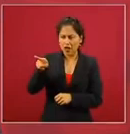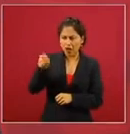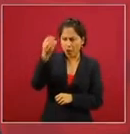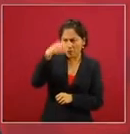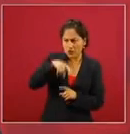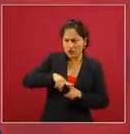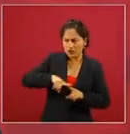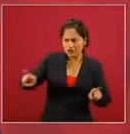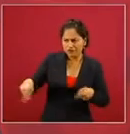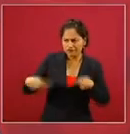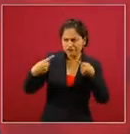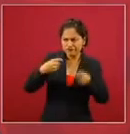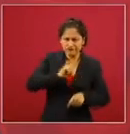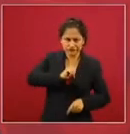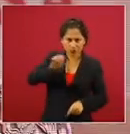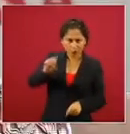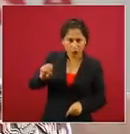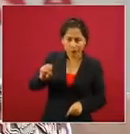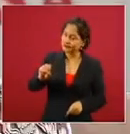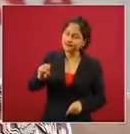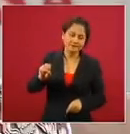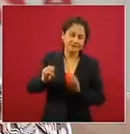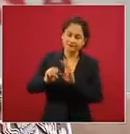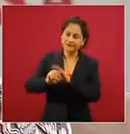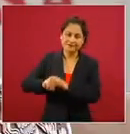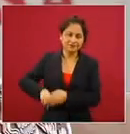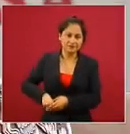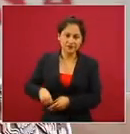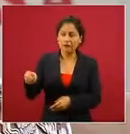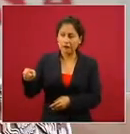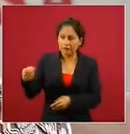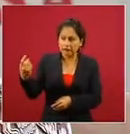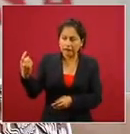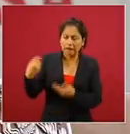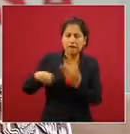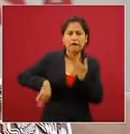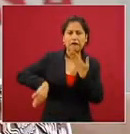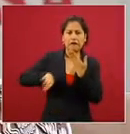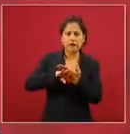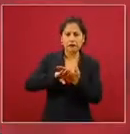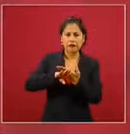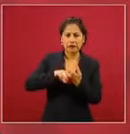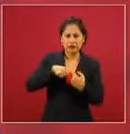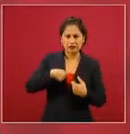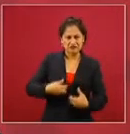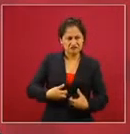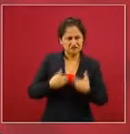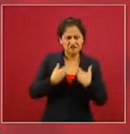aunque nos hayan hecho daño, no odiar.